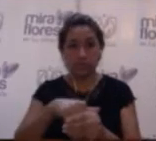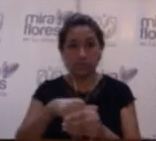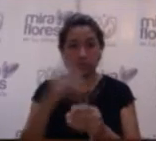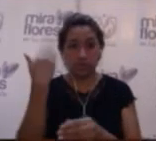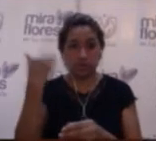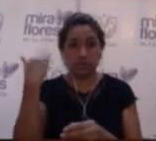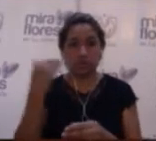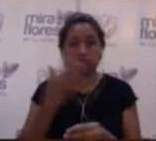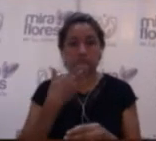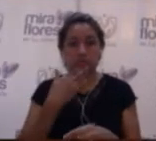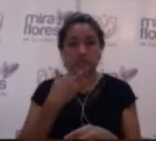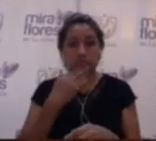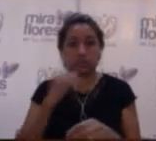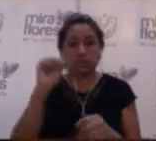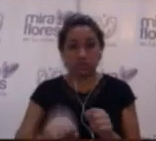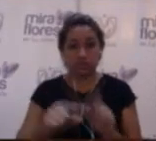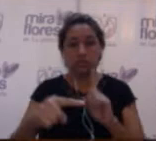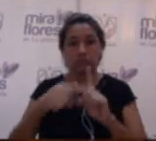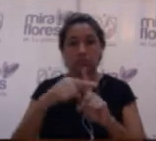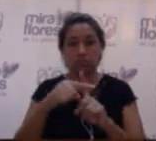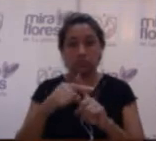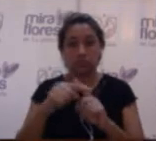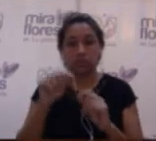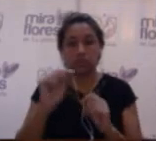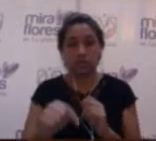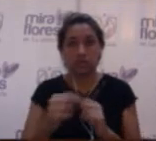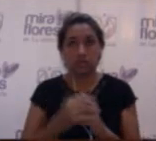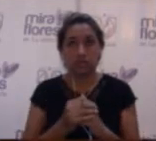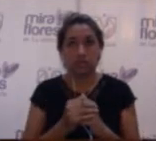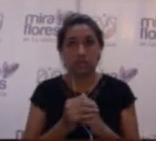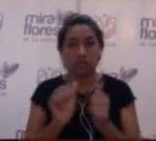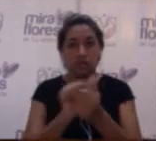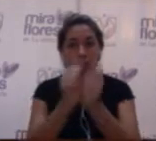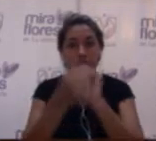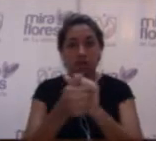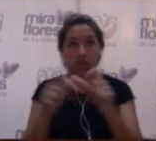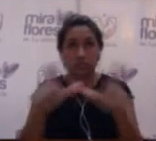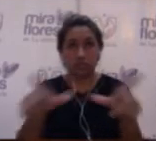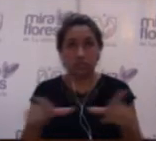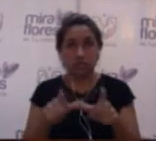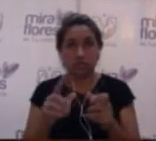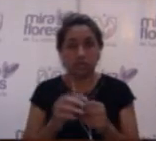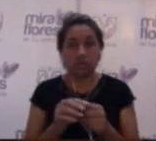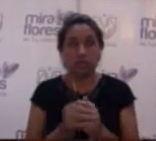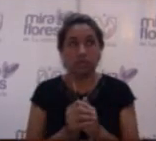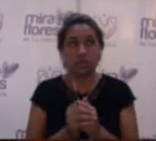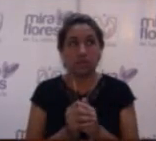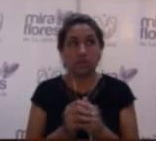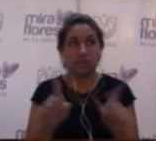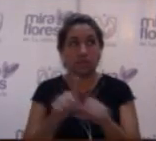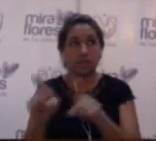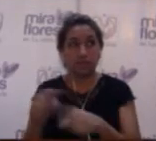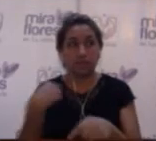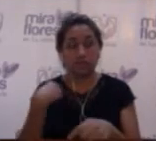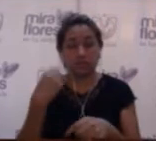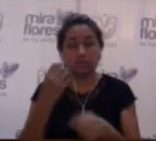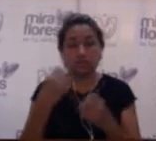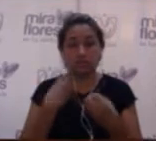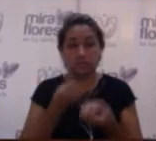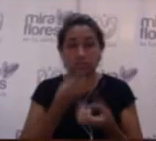en favor de la improcedencia de este cambio de zonificación. Es más, quería además dejar en claro